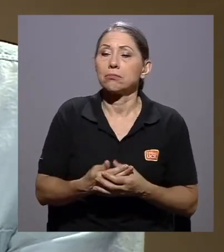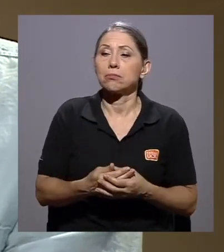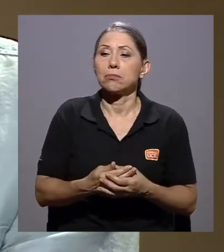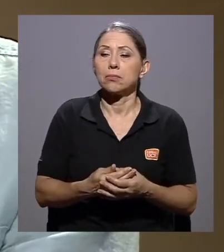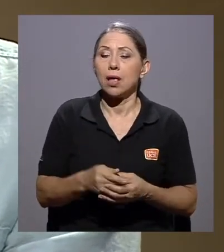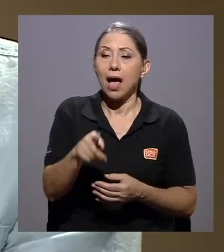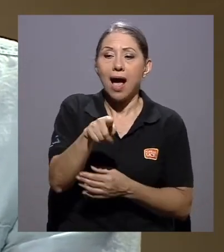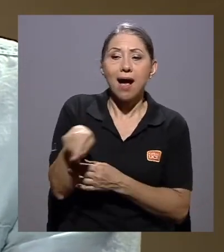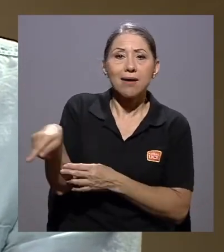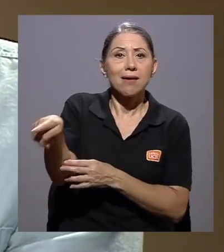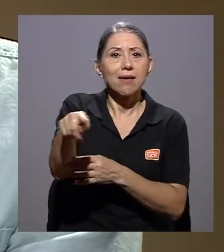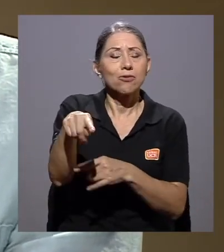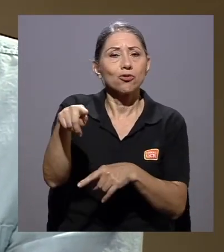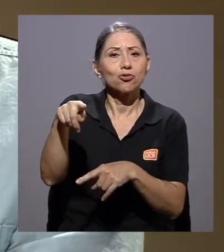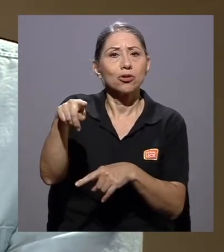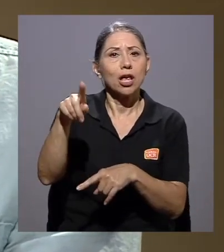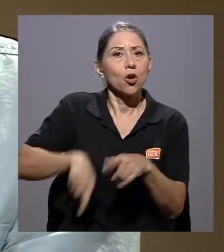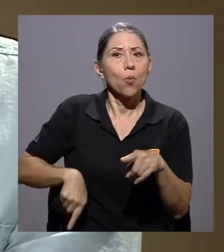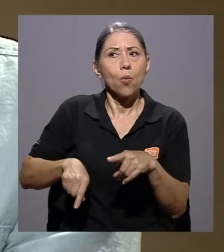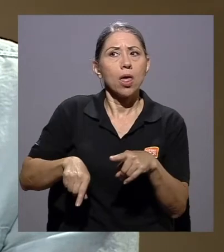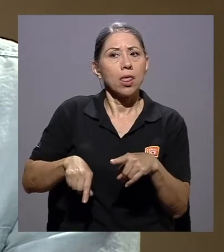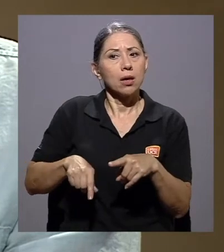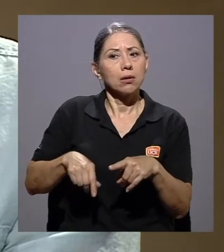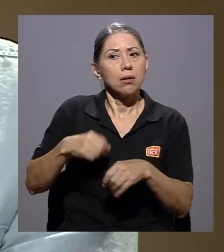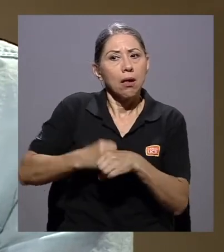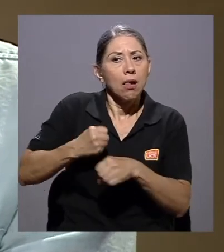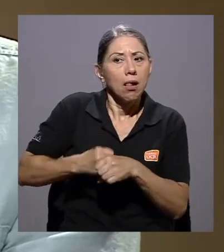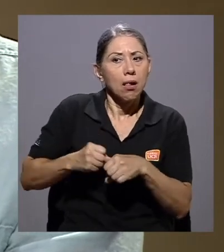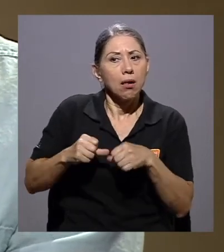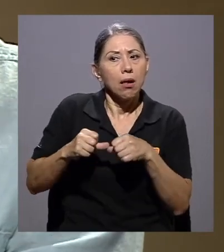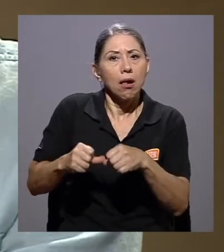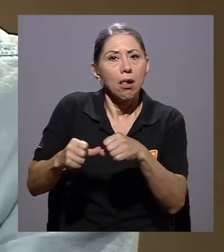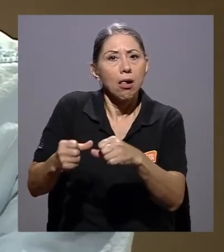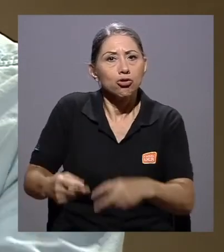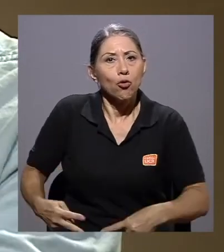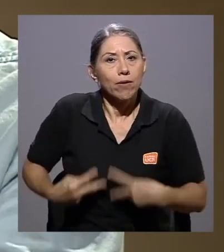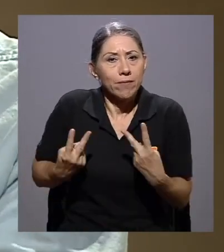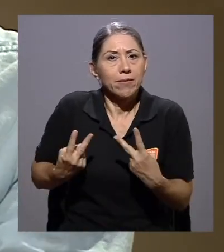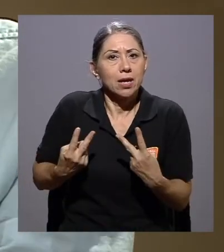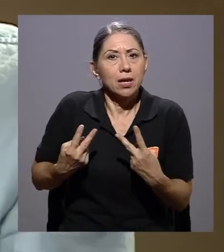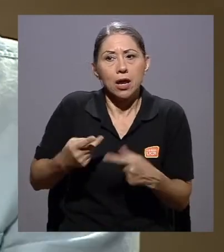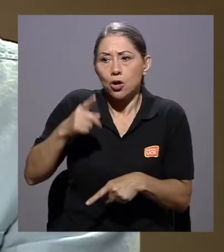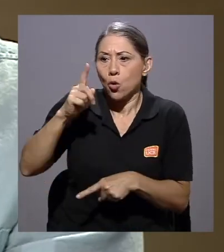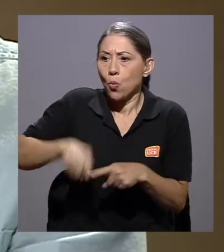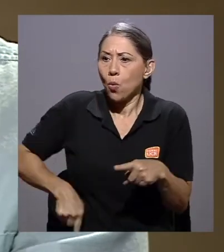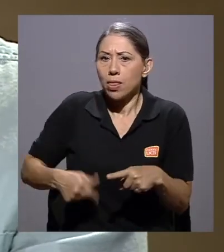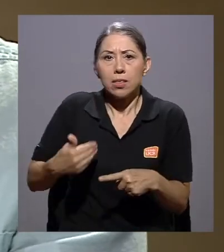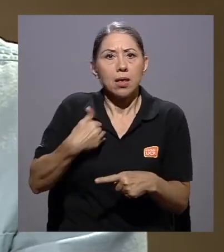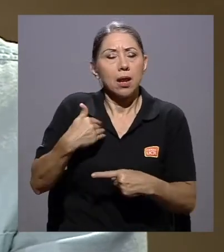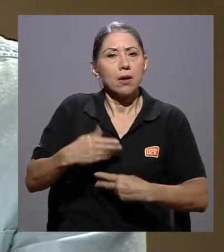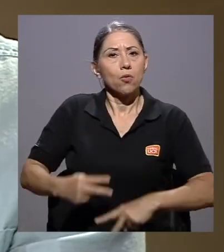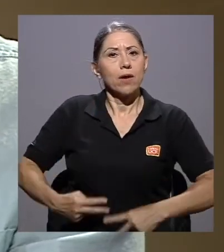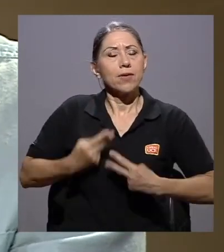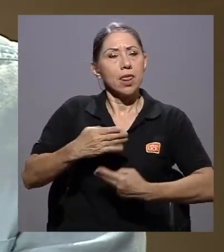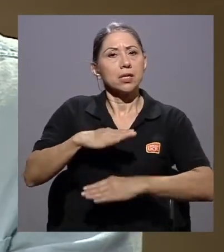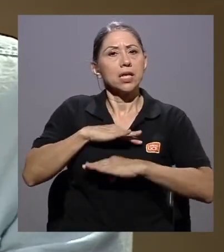medios para poder sobrevivir, y no solo sobrevivir, sino obtener vidas